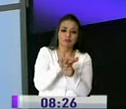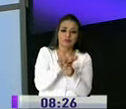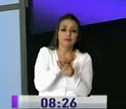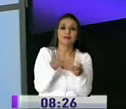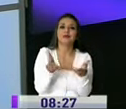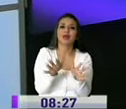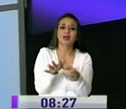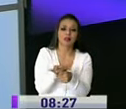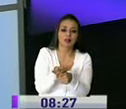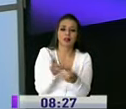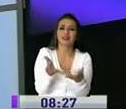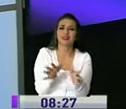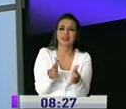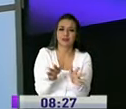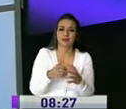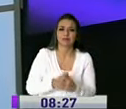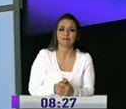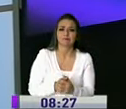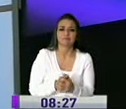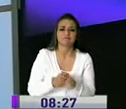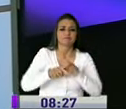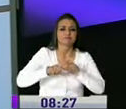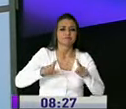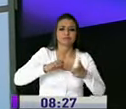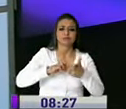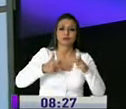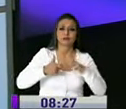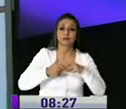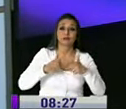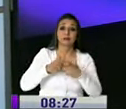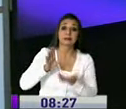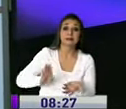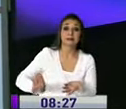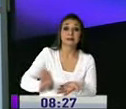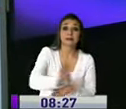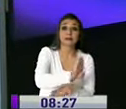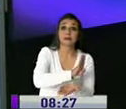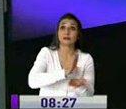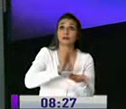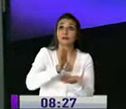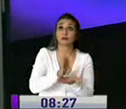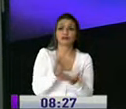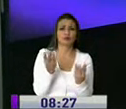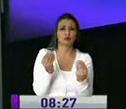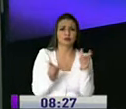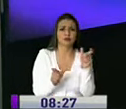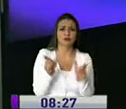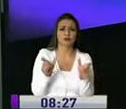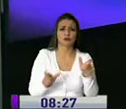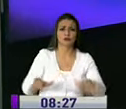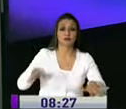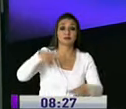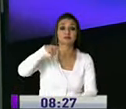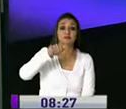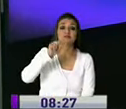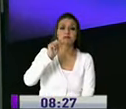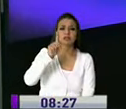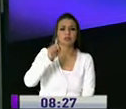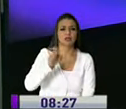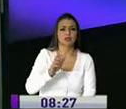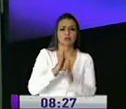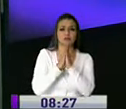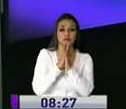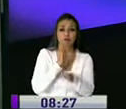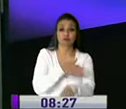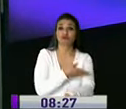se bachea. Y miles de problemas más de un barrio que tiene, aparte muy popular, ¿no? El pintado. Así que, por favor, ponga nomás la